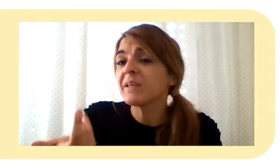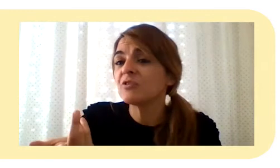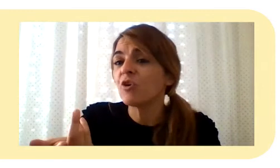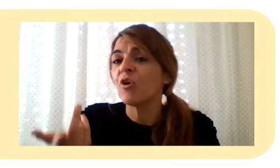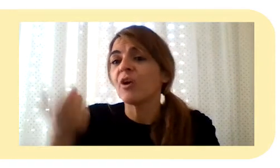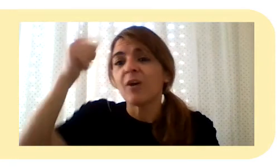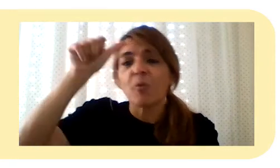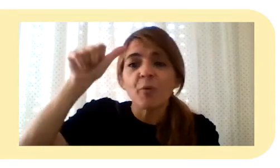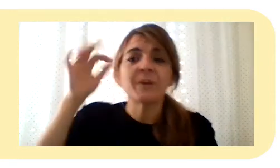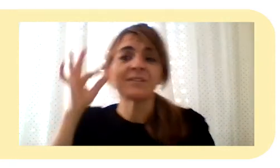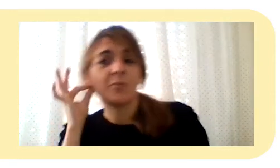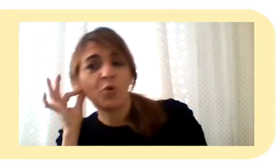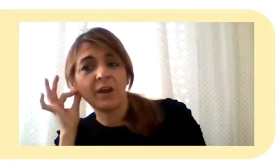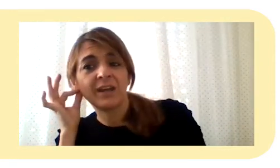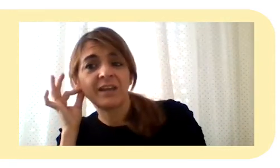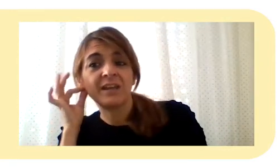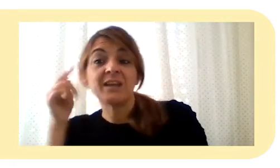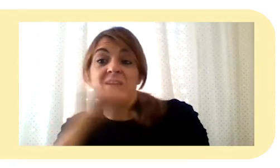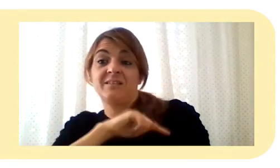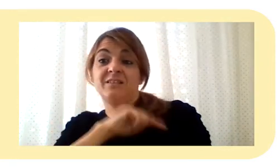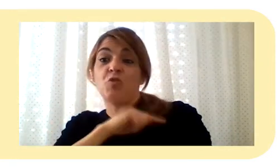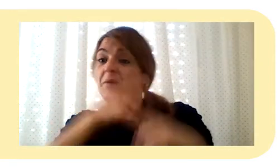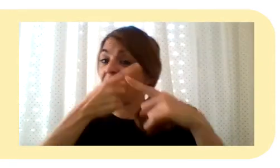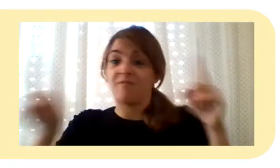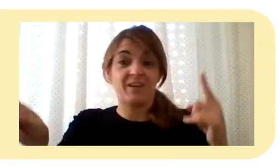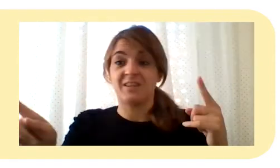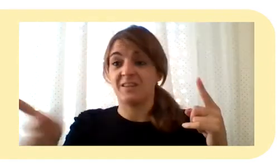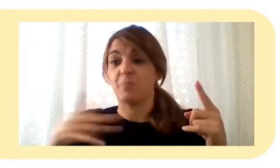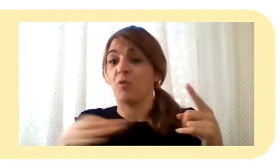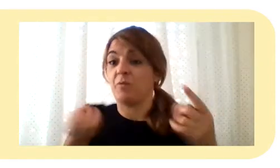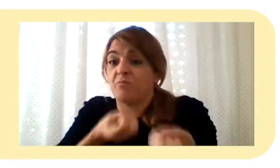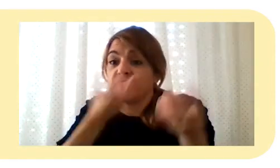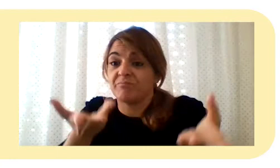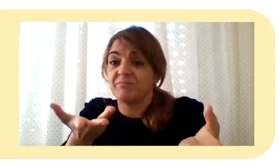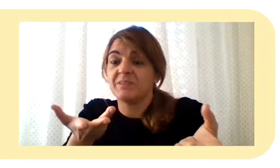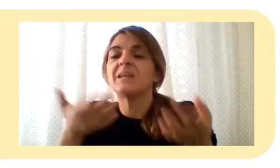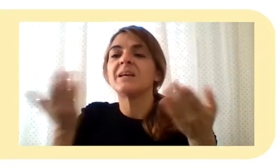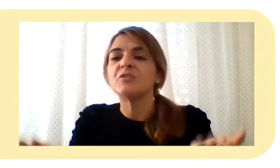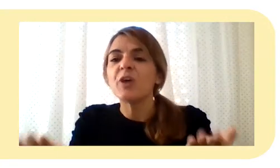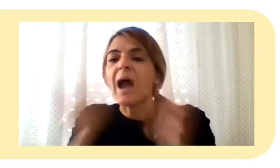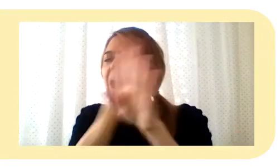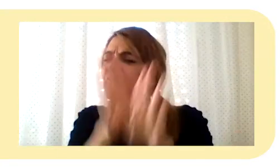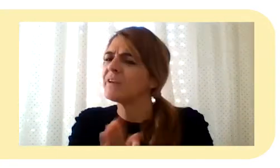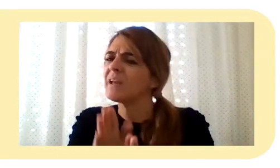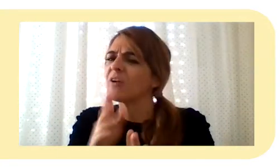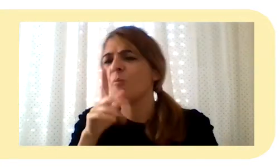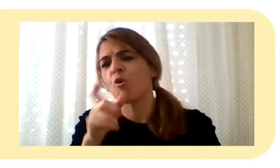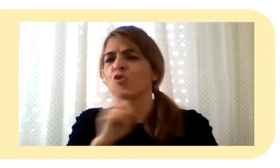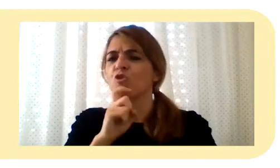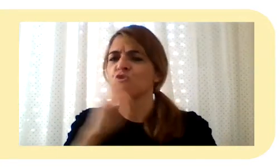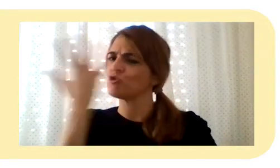hombres podemos manifestar nuestros síntomas de manera diferente, y con todo lo que nos cuentan, pues hay como una sospecha diagnóstica,